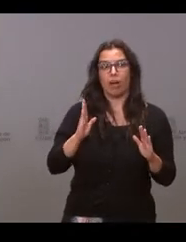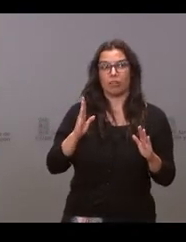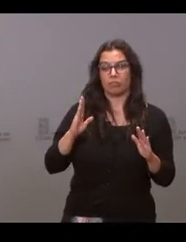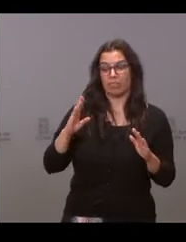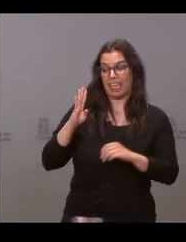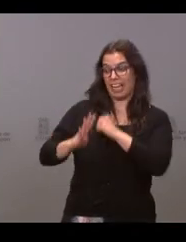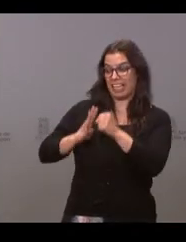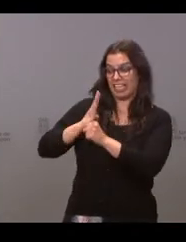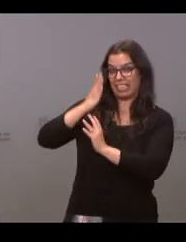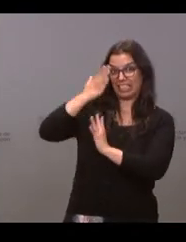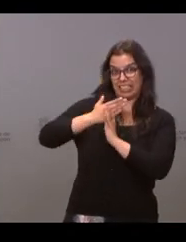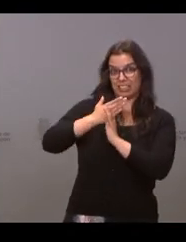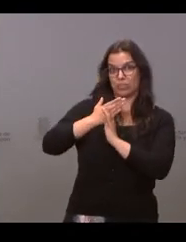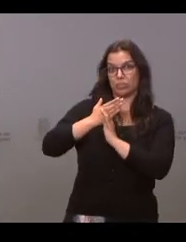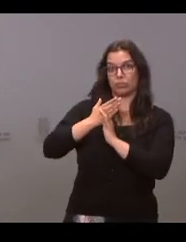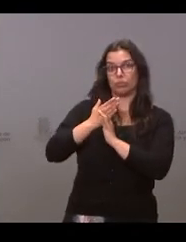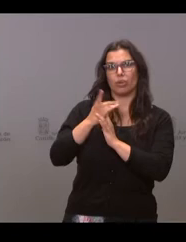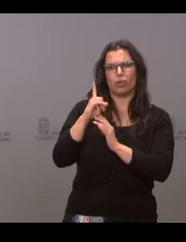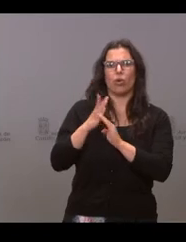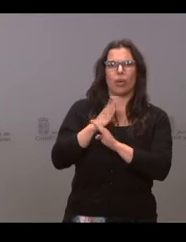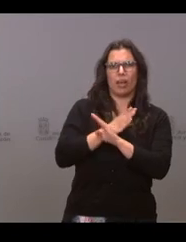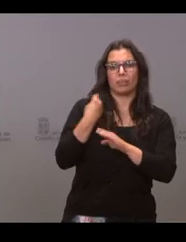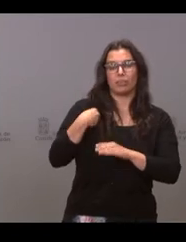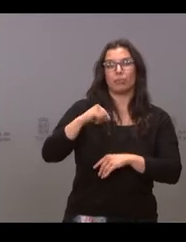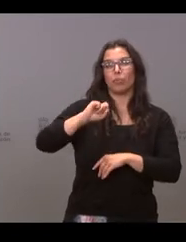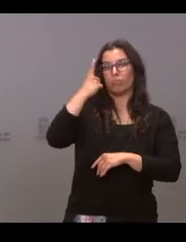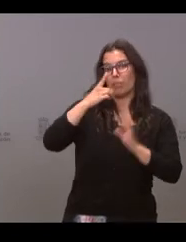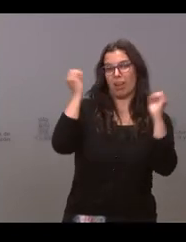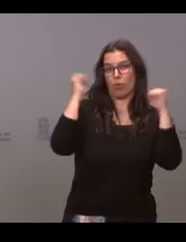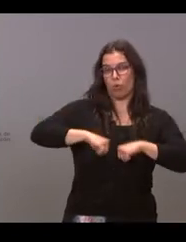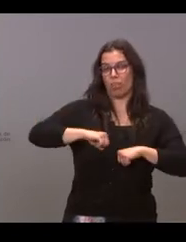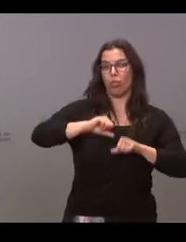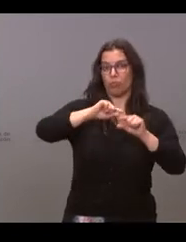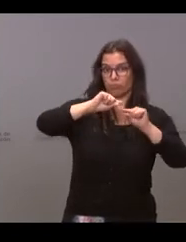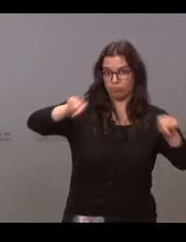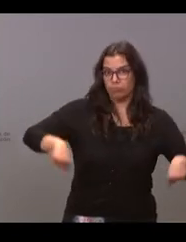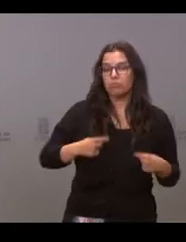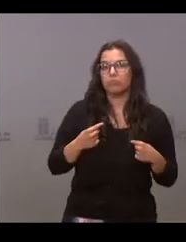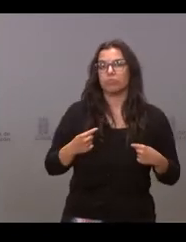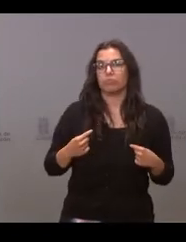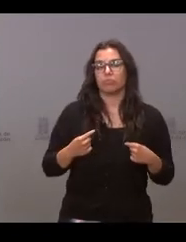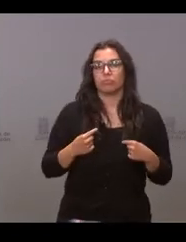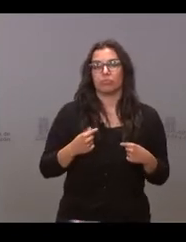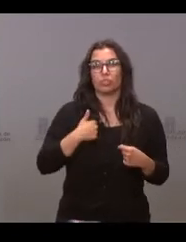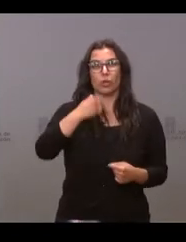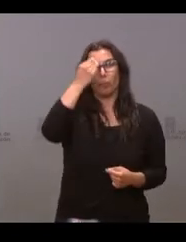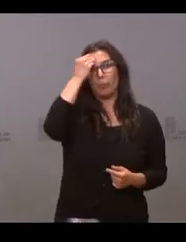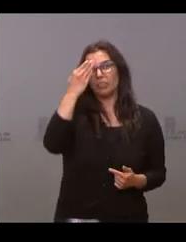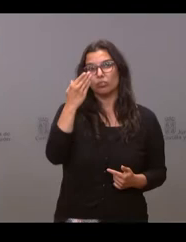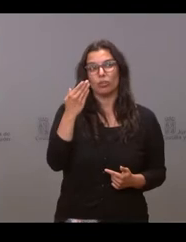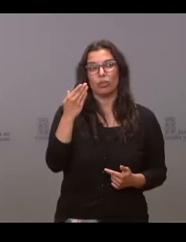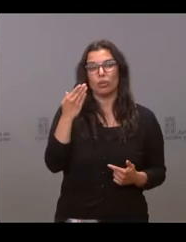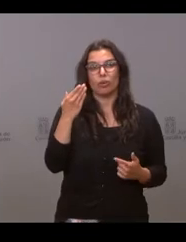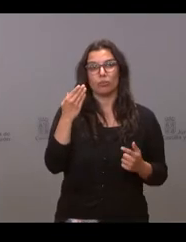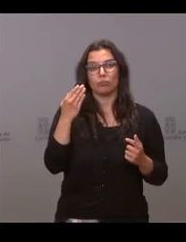sino desde que firmamos el primer acuerdo en esta legislatura el diálogo social es decir yo creo que no ha habido tantos acuerdos